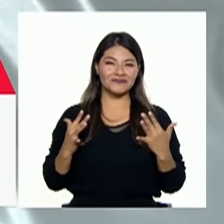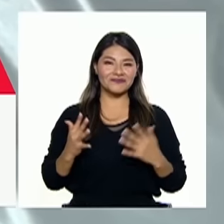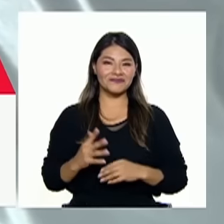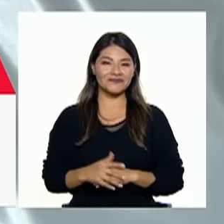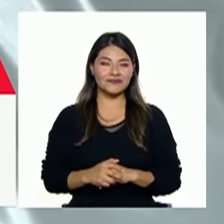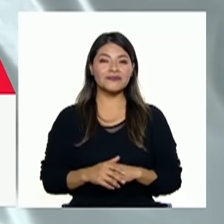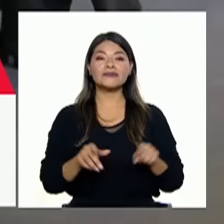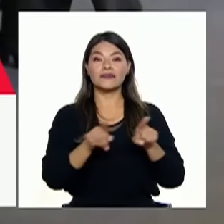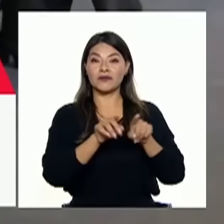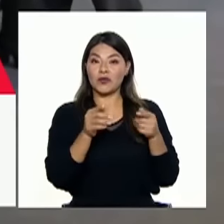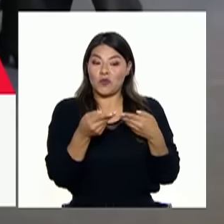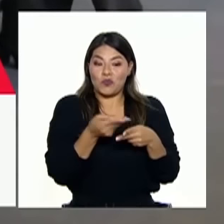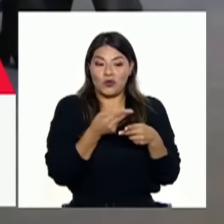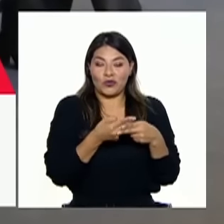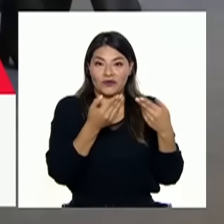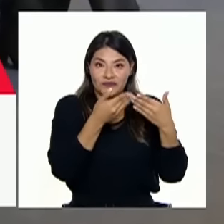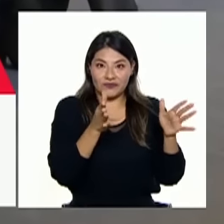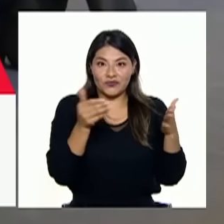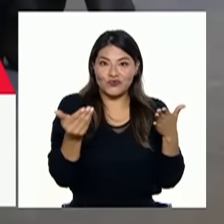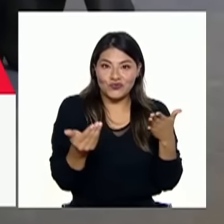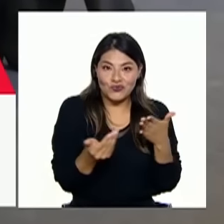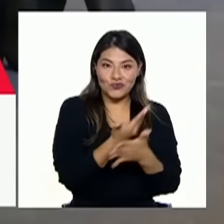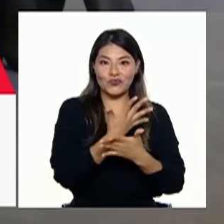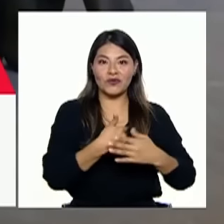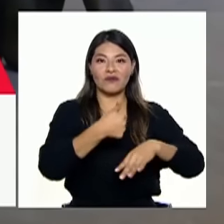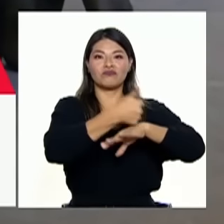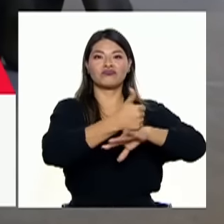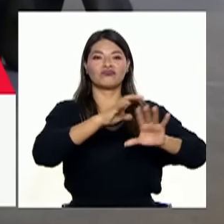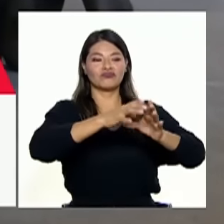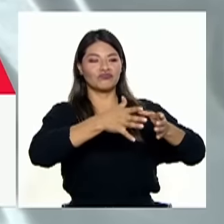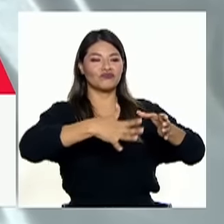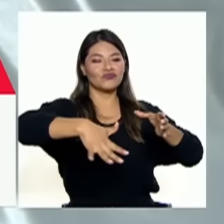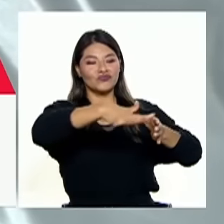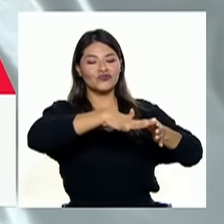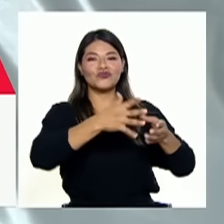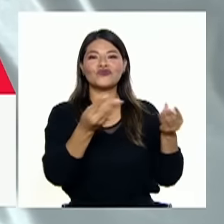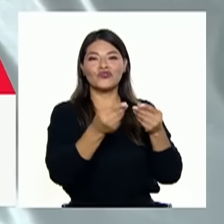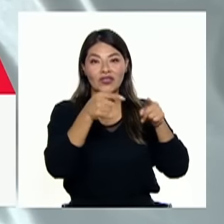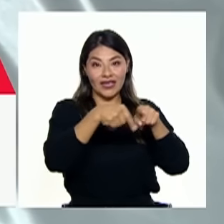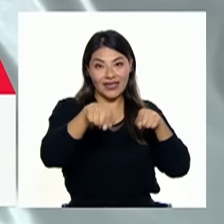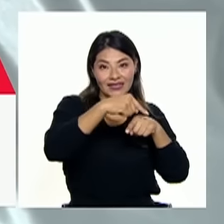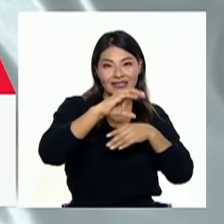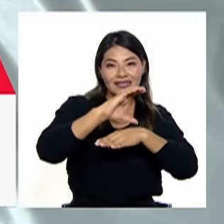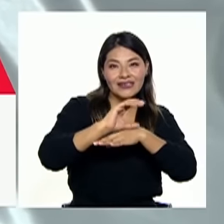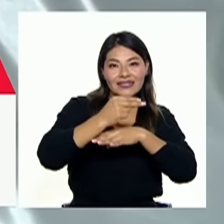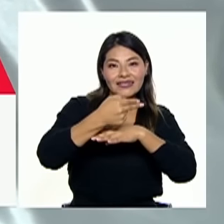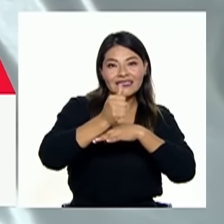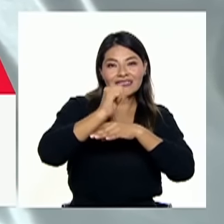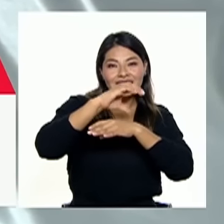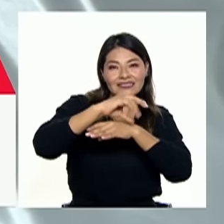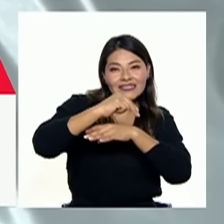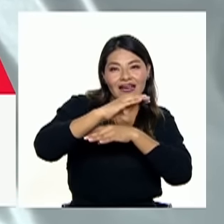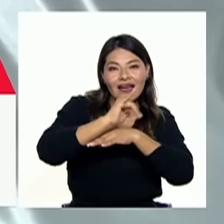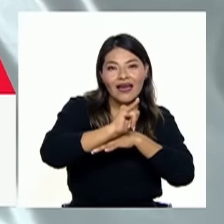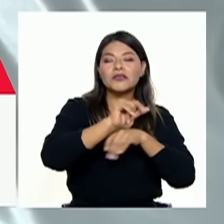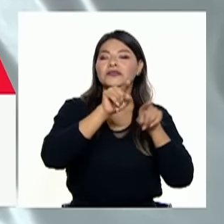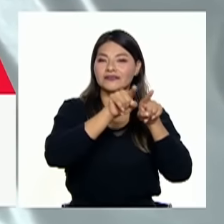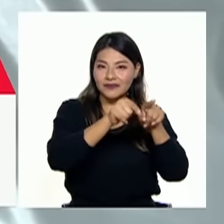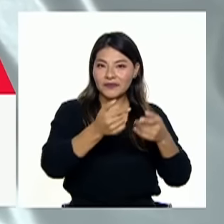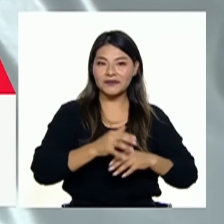Y pronto estaremos inaugurando una nueva sede en la estratégica ciudad de Chancay. Invito a la